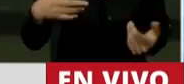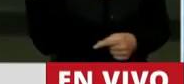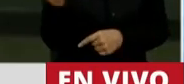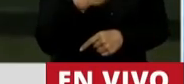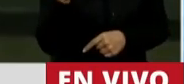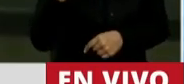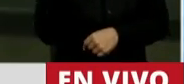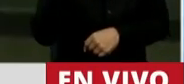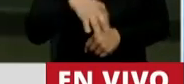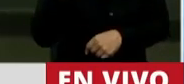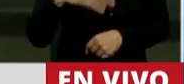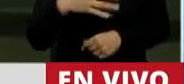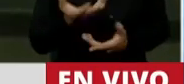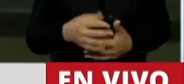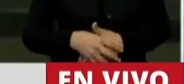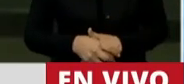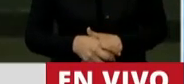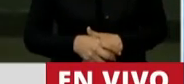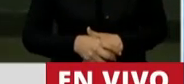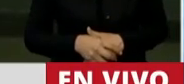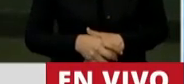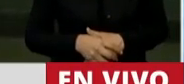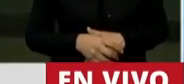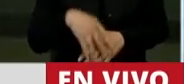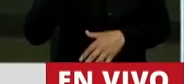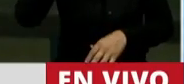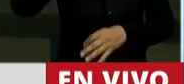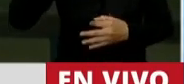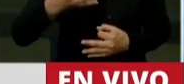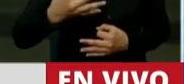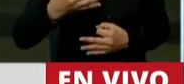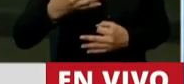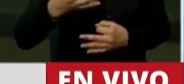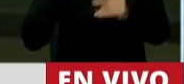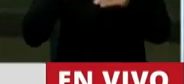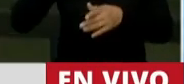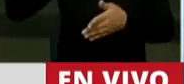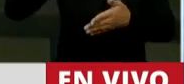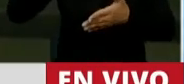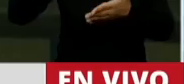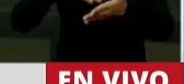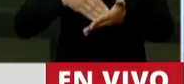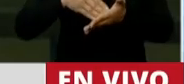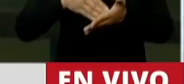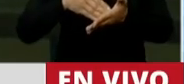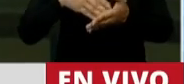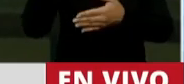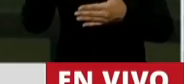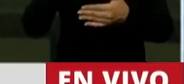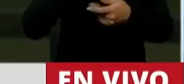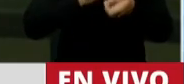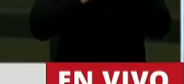tenemos la obligación y el deber de cumplir con lo prometido y debemos hacer las